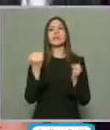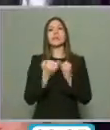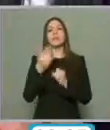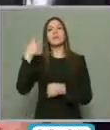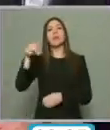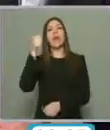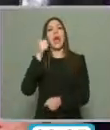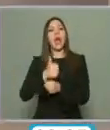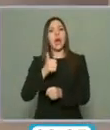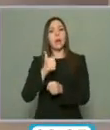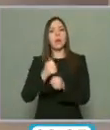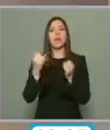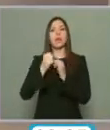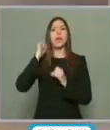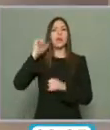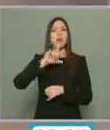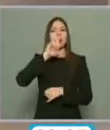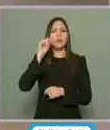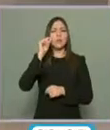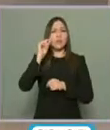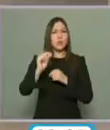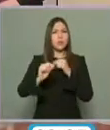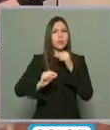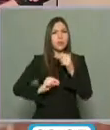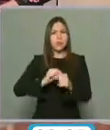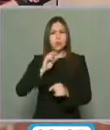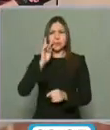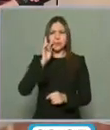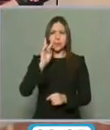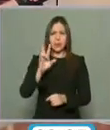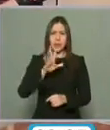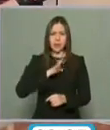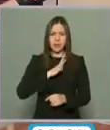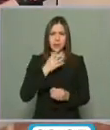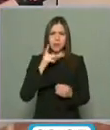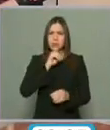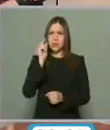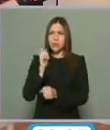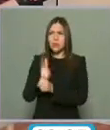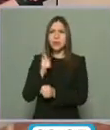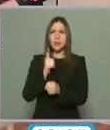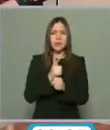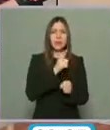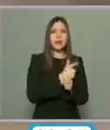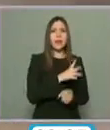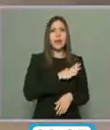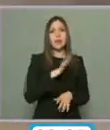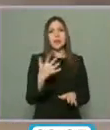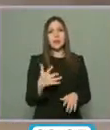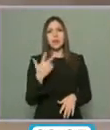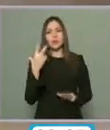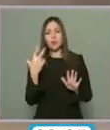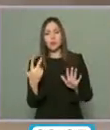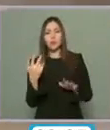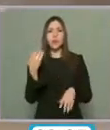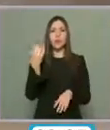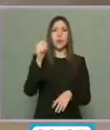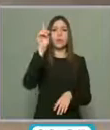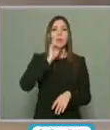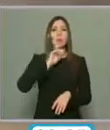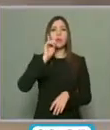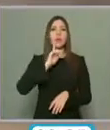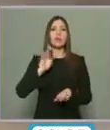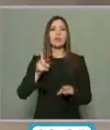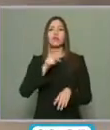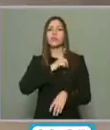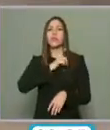se suicida y empieza a saber que hay un número enorme, son como 8 o 9 mujeres las que se han